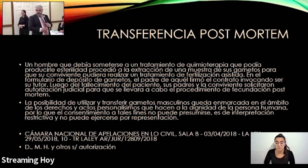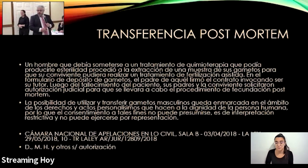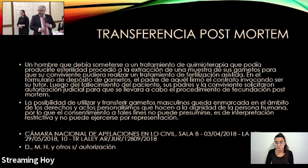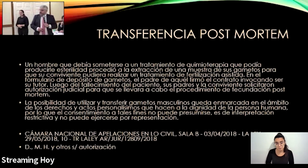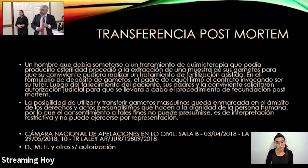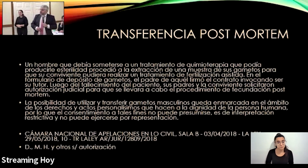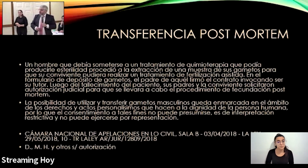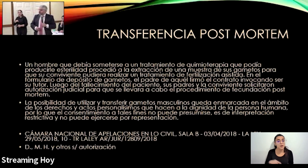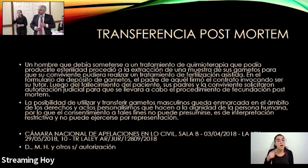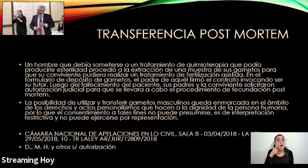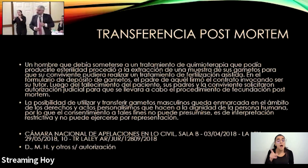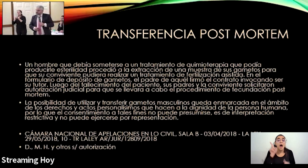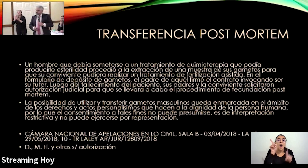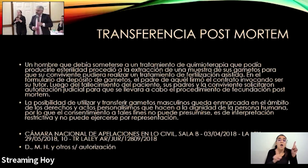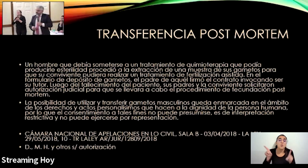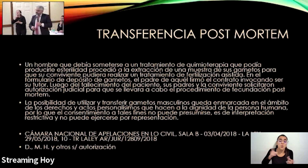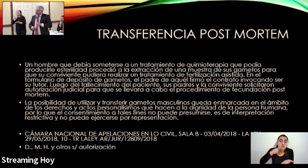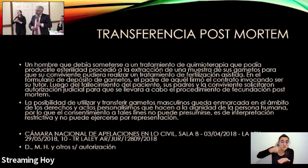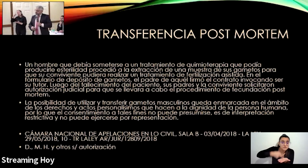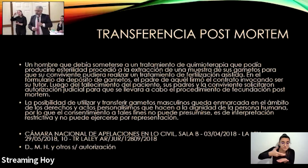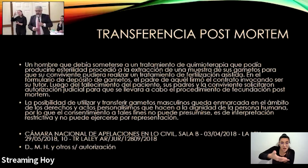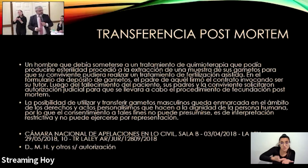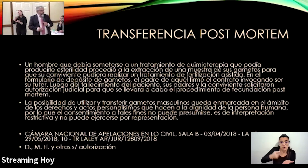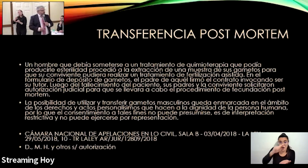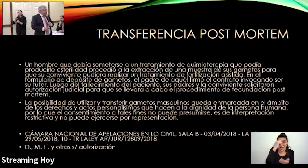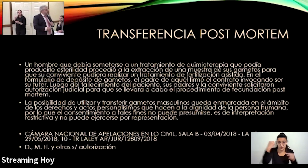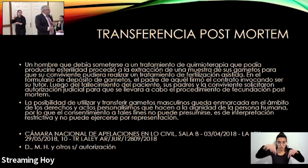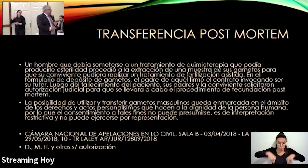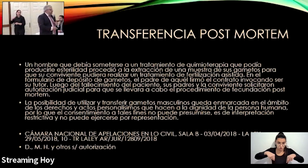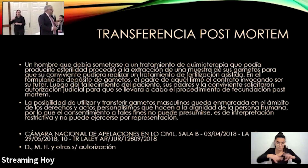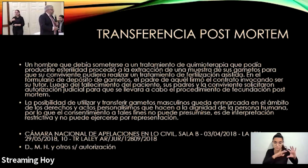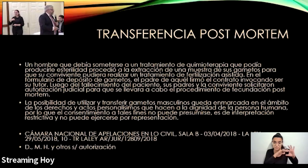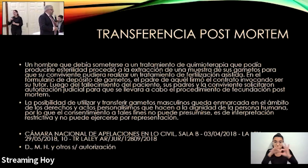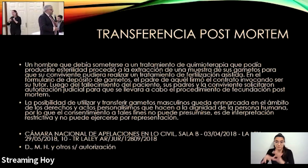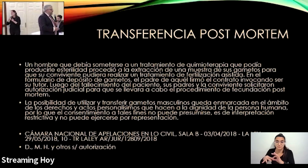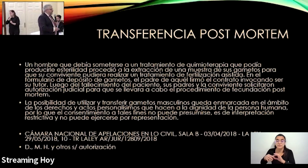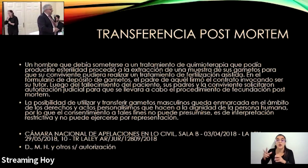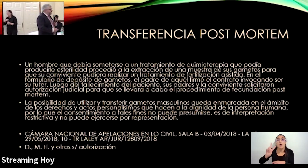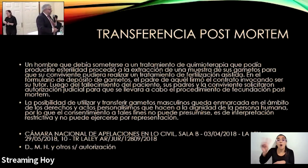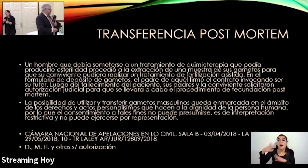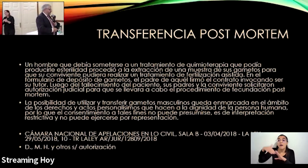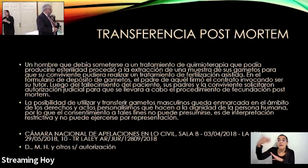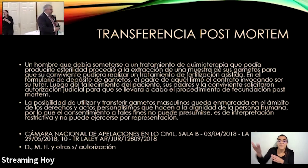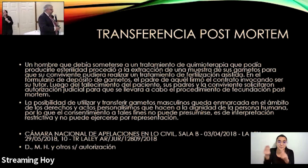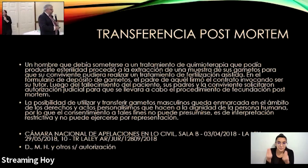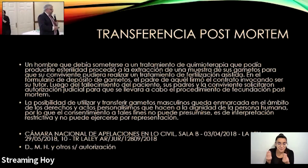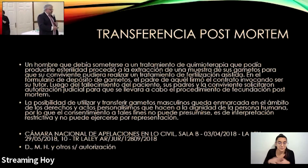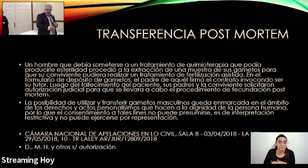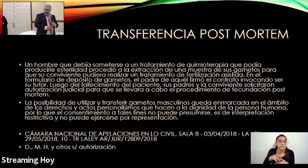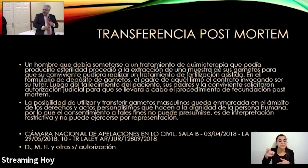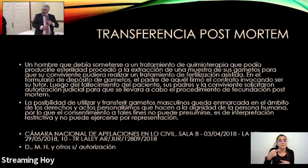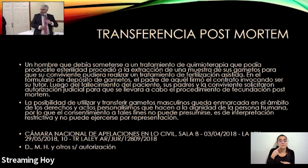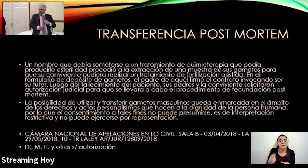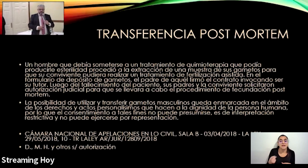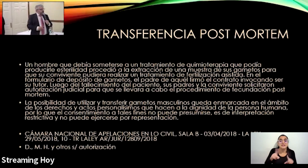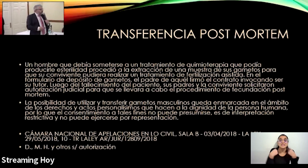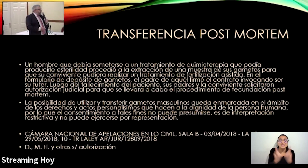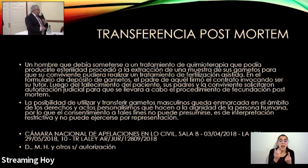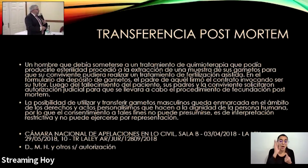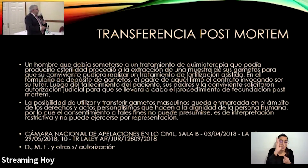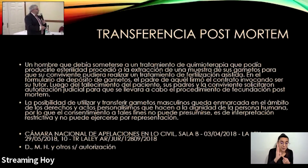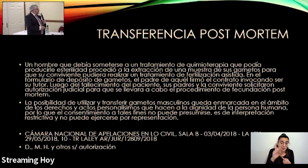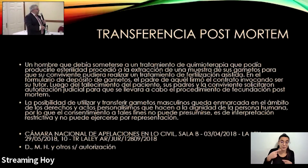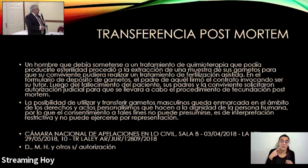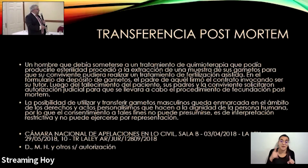Vamos a algunos fallos del orden nacional relativos a la transferencia post-mortem. Este fallo de la Sala B de la Cámara Nacional Civil del